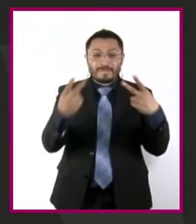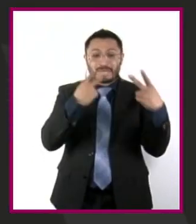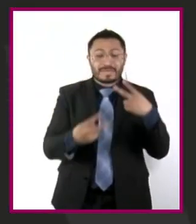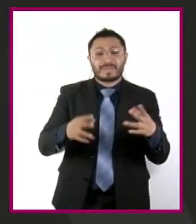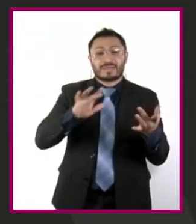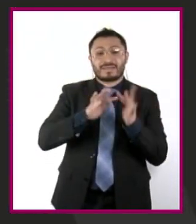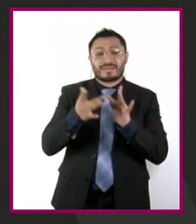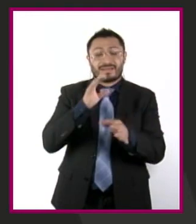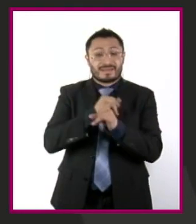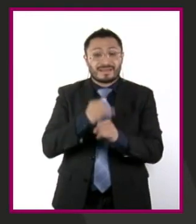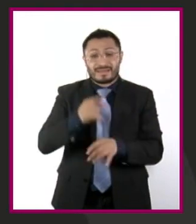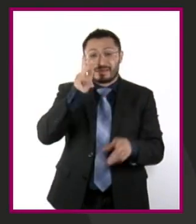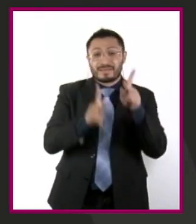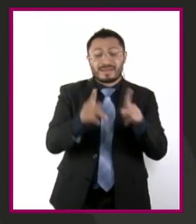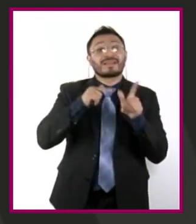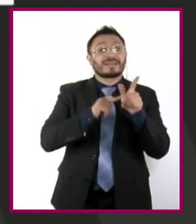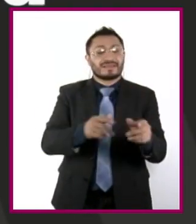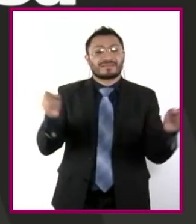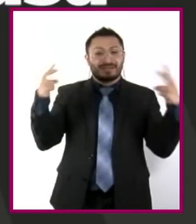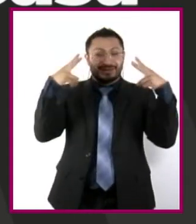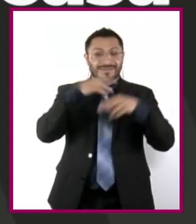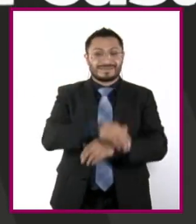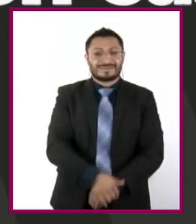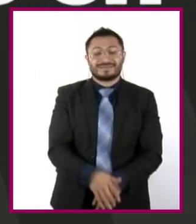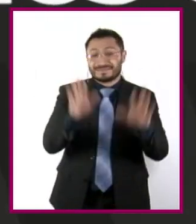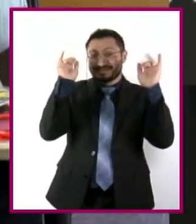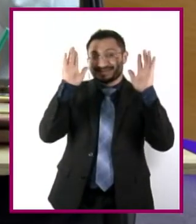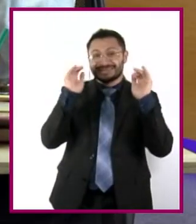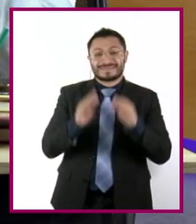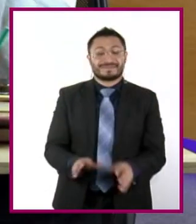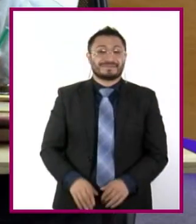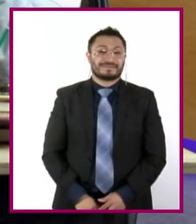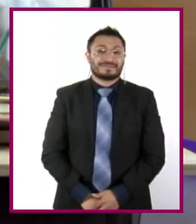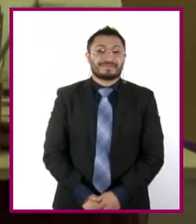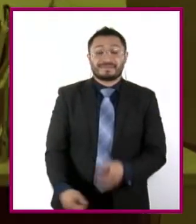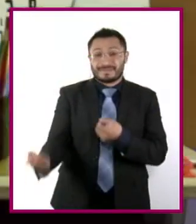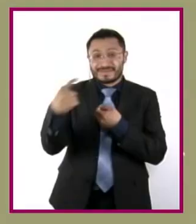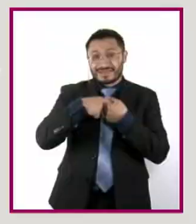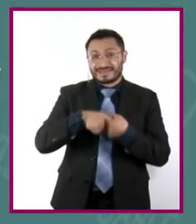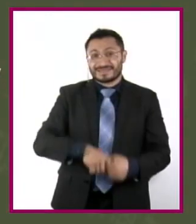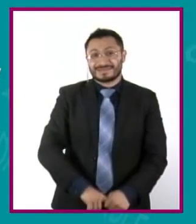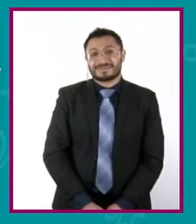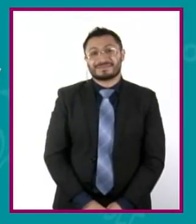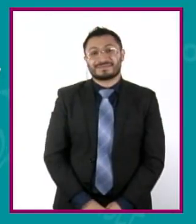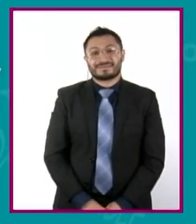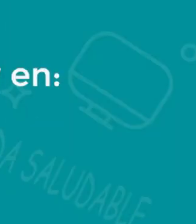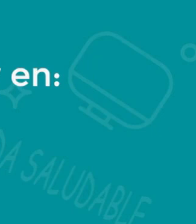sociales para seguir dialogando. ¡Hasta la próxima! Bye. Bye. Suscríbanse.